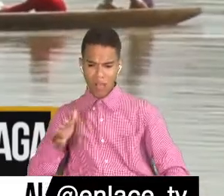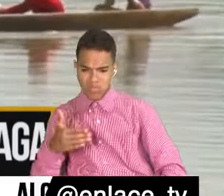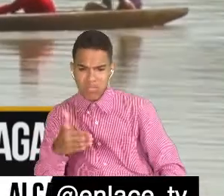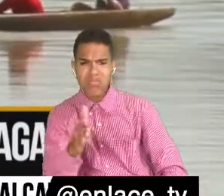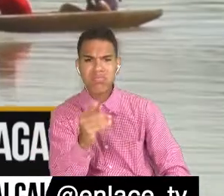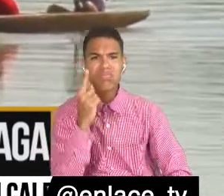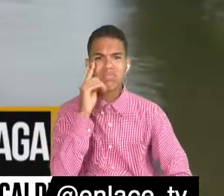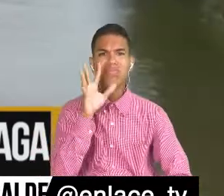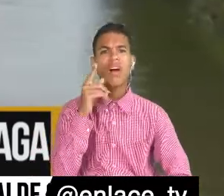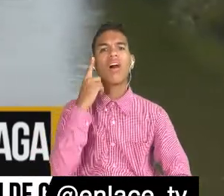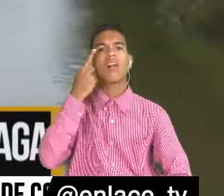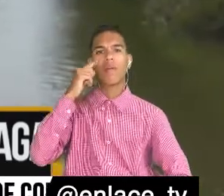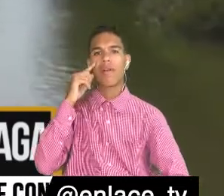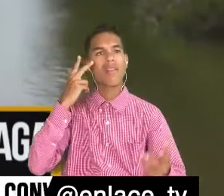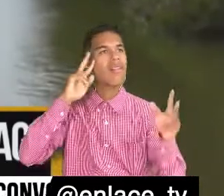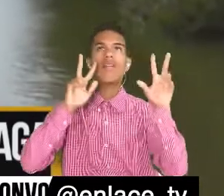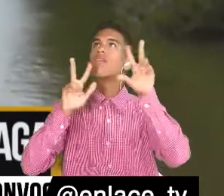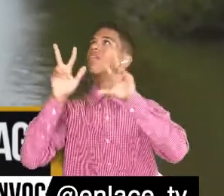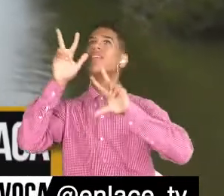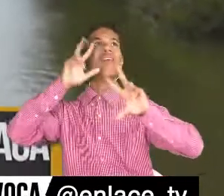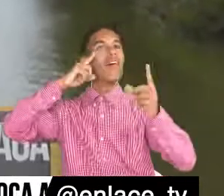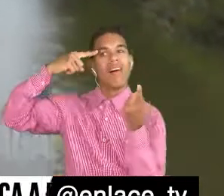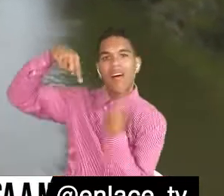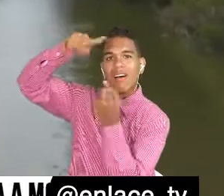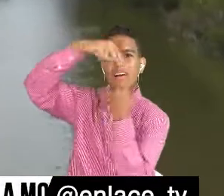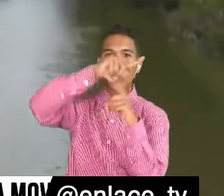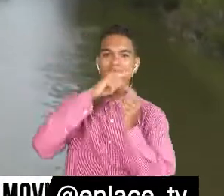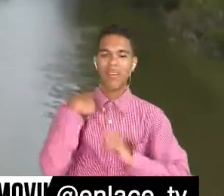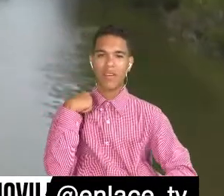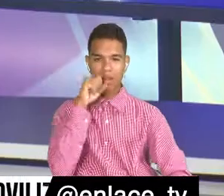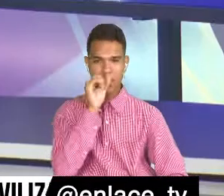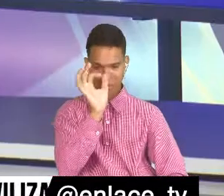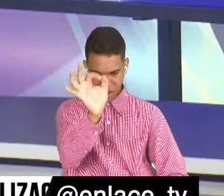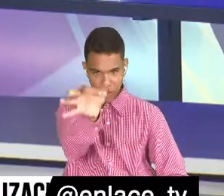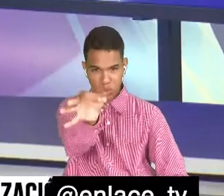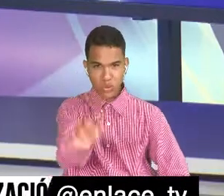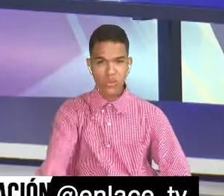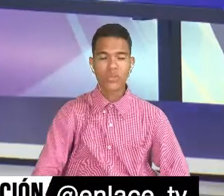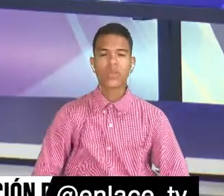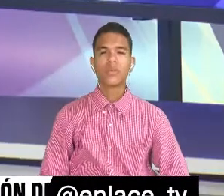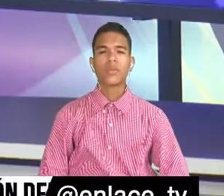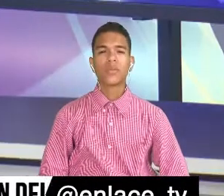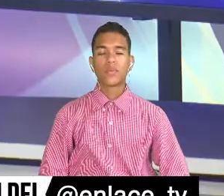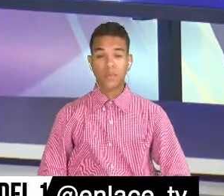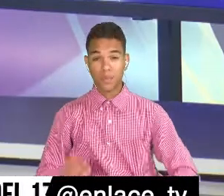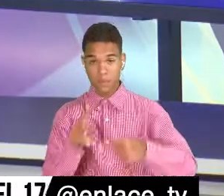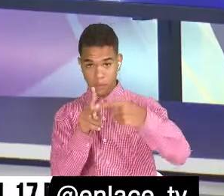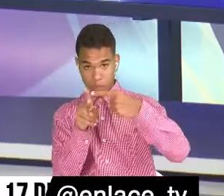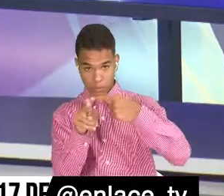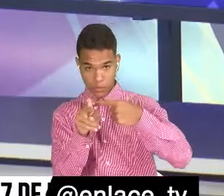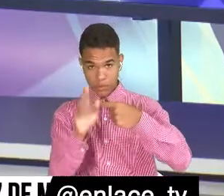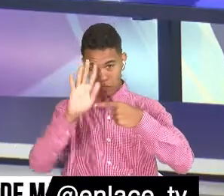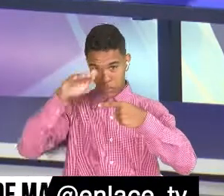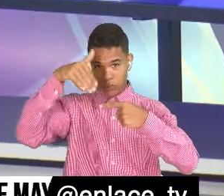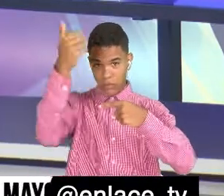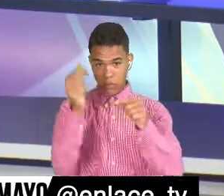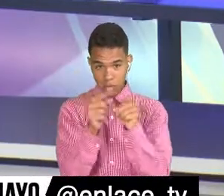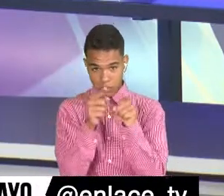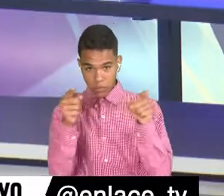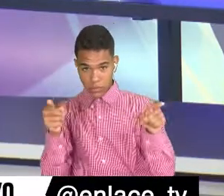en el corregimiento El Llanito en Barranca Bermeja. Hacemos una segunda pausa de reconocimiento a